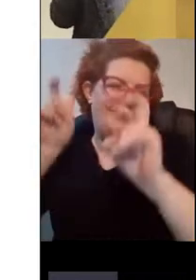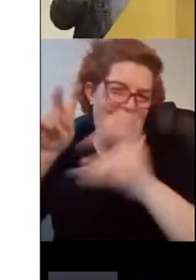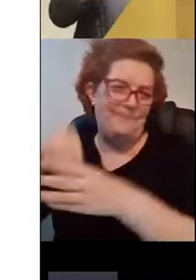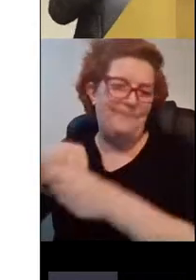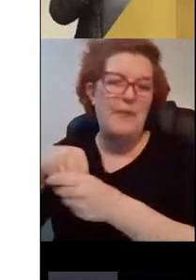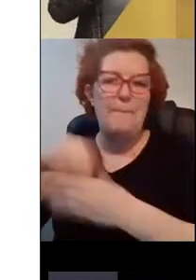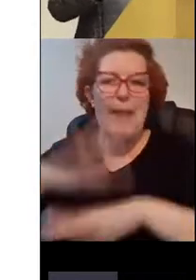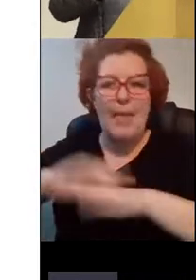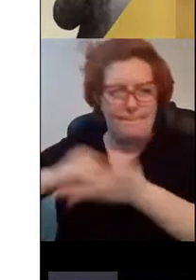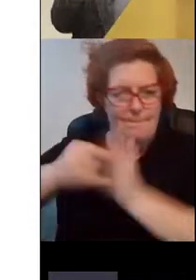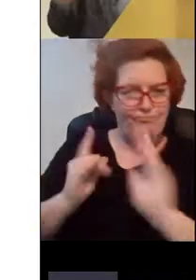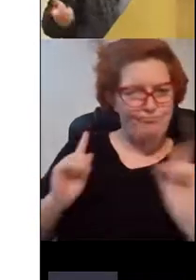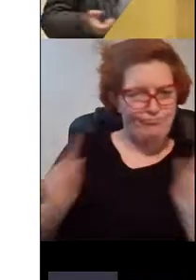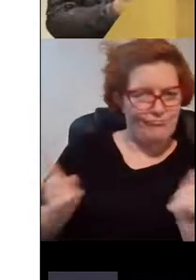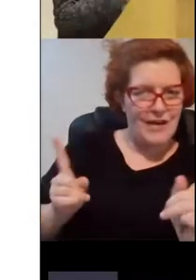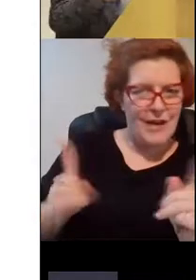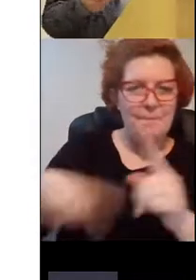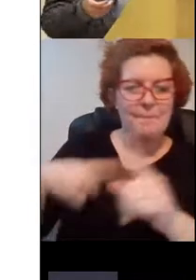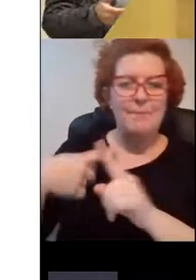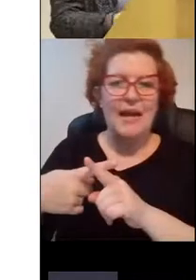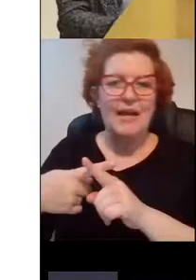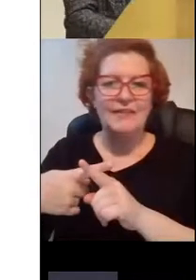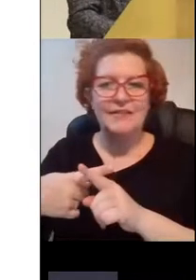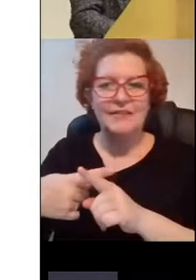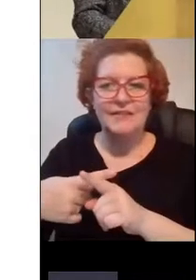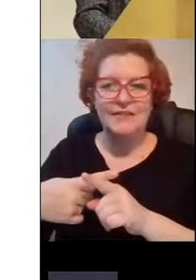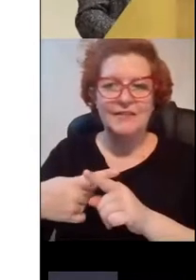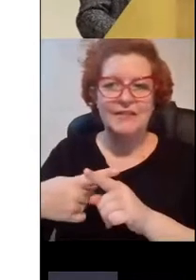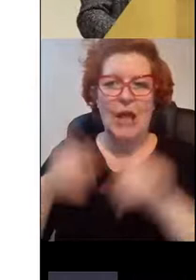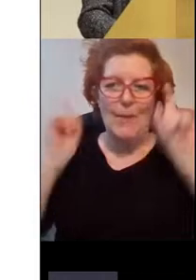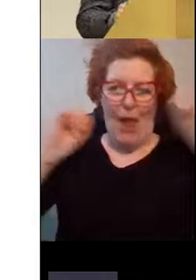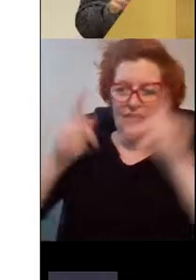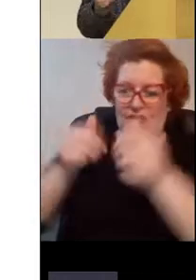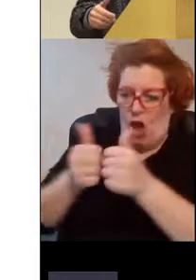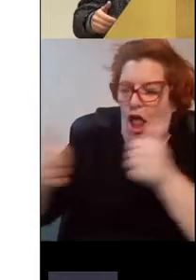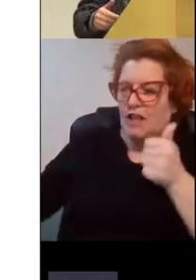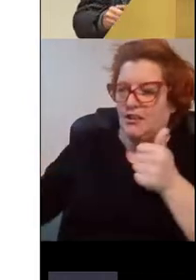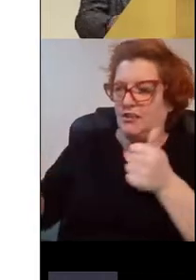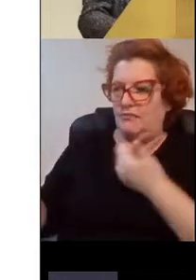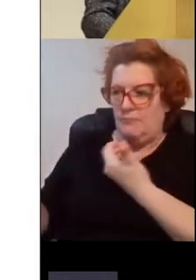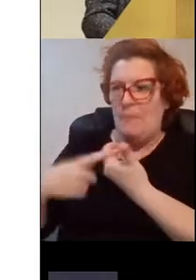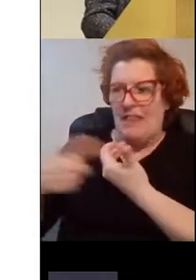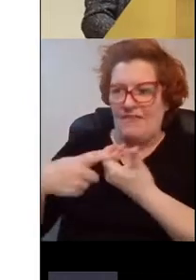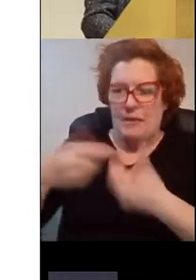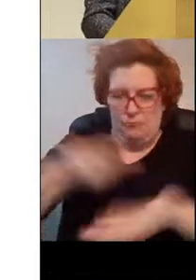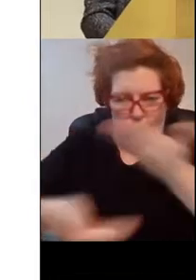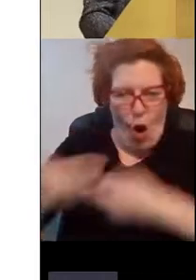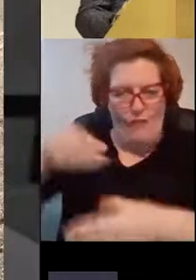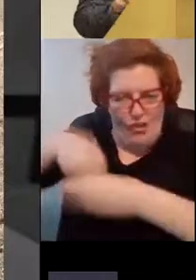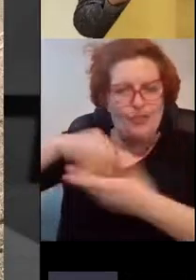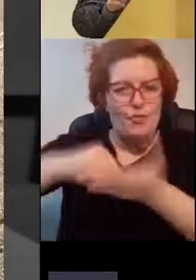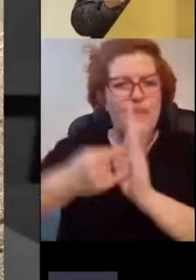Planeada y hablada por los distintos profesores que participábamos en ella.